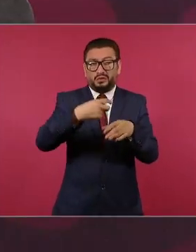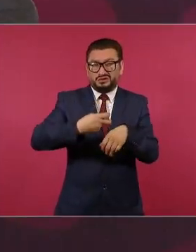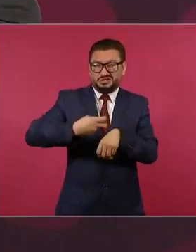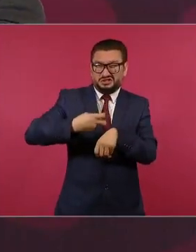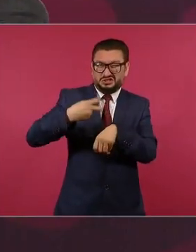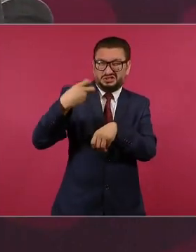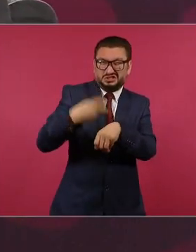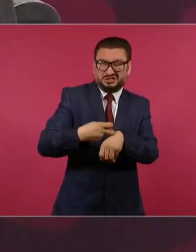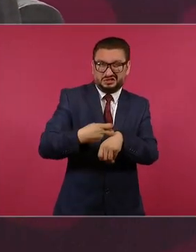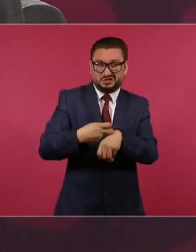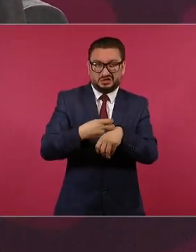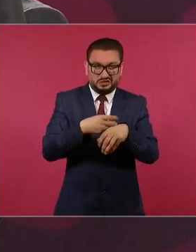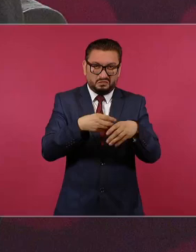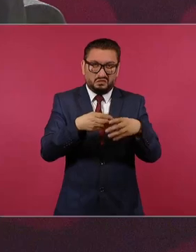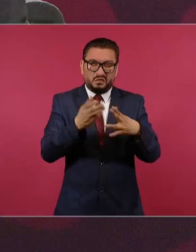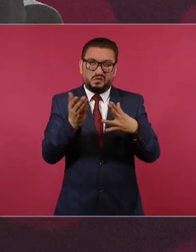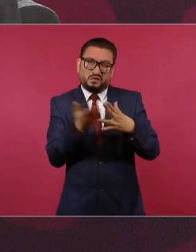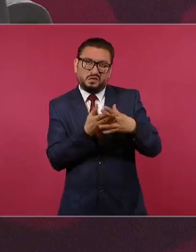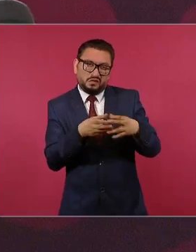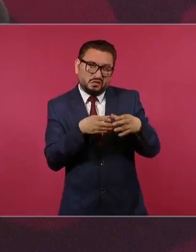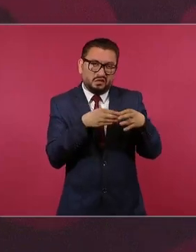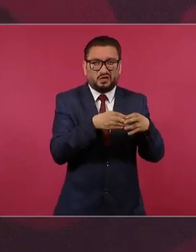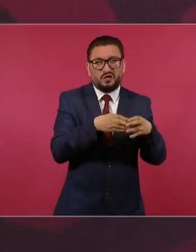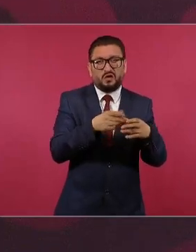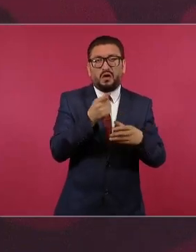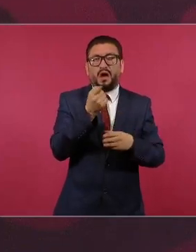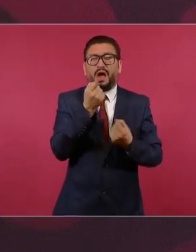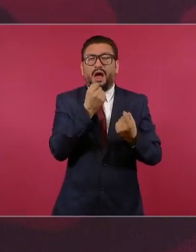pues un fanático,